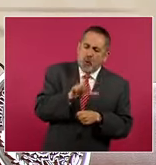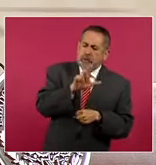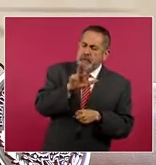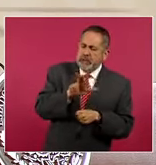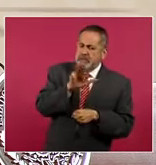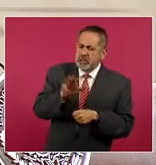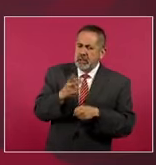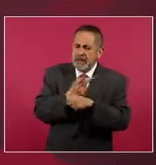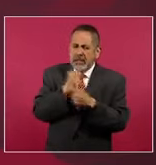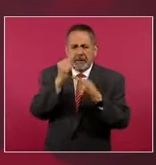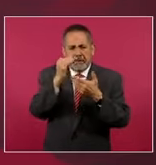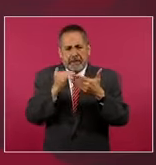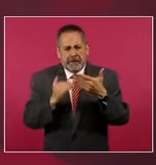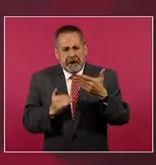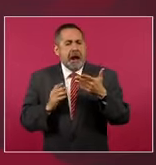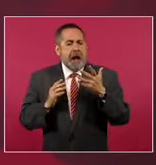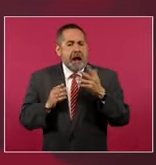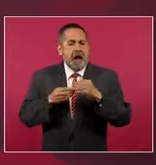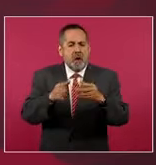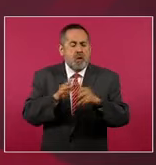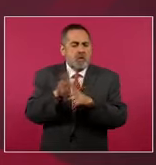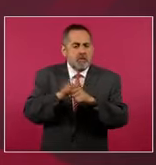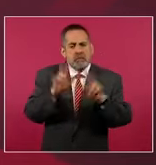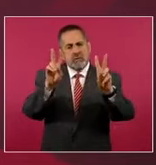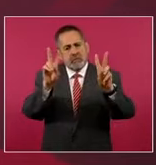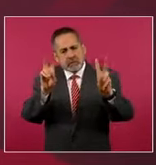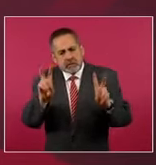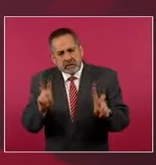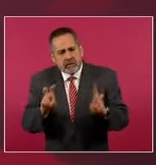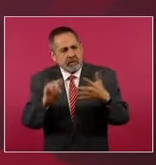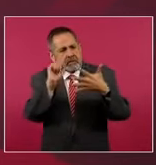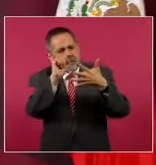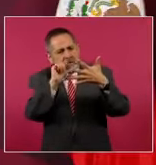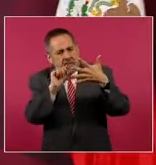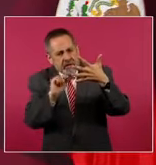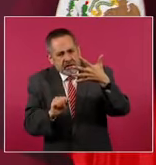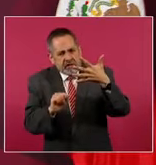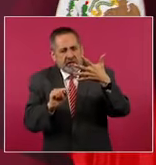y los temas,